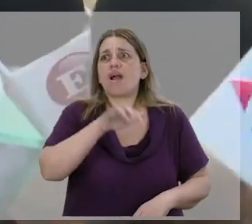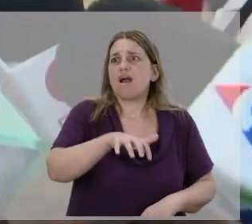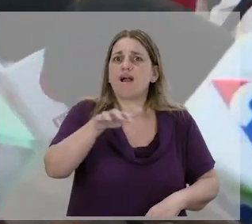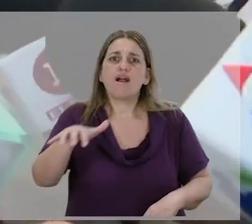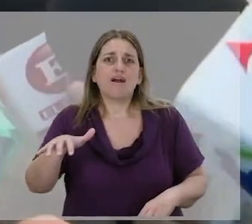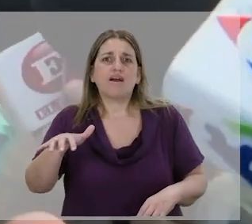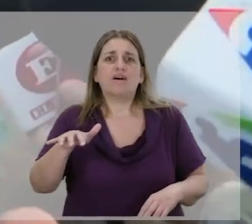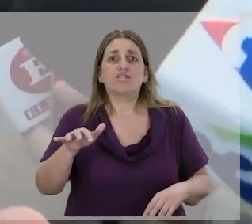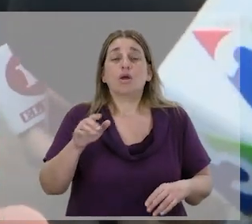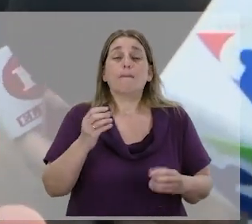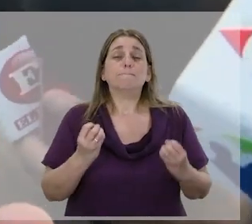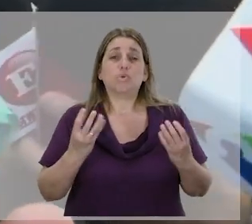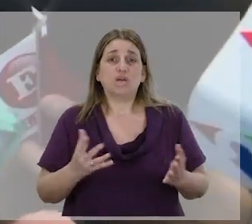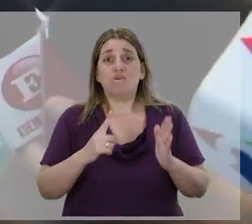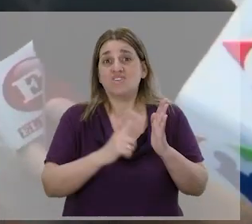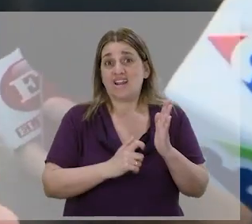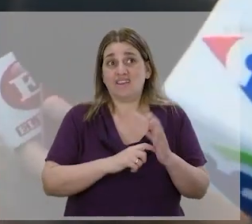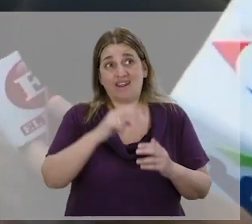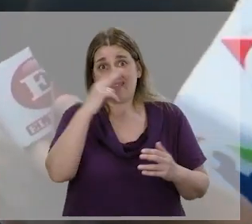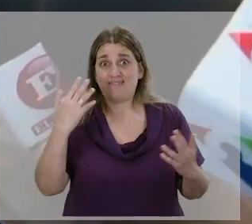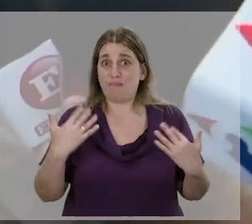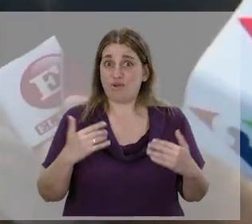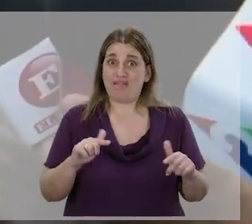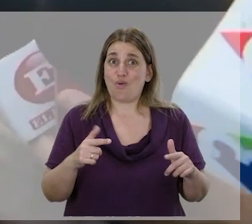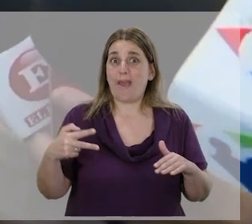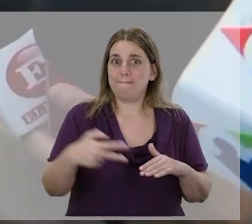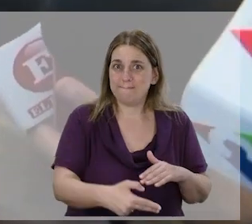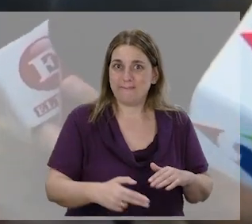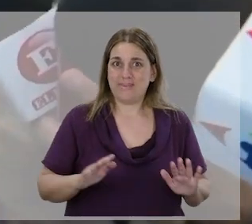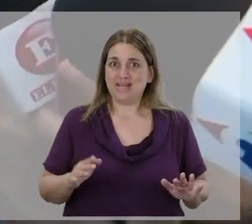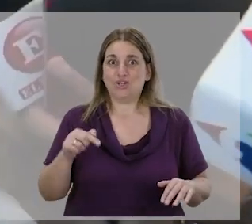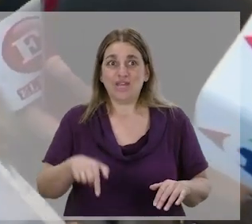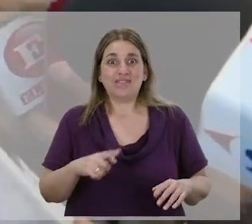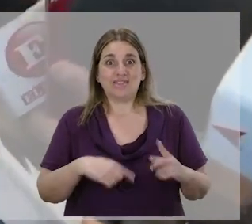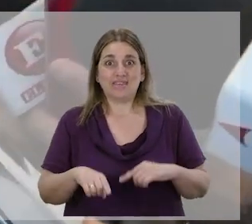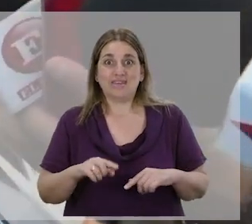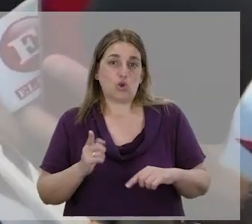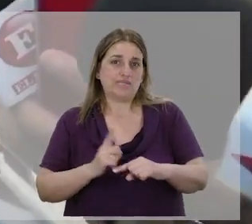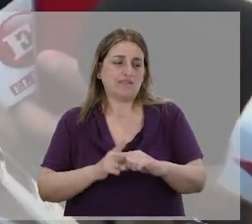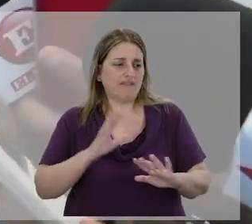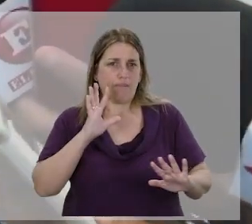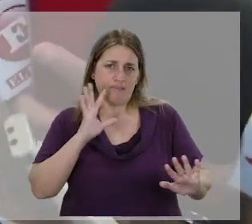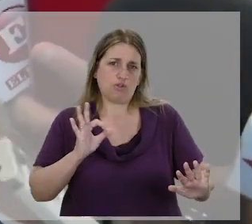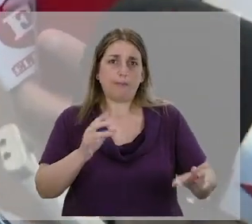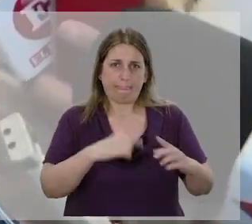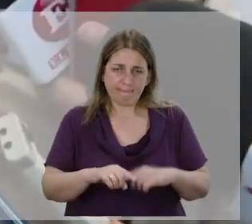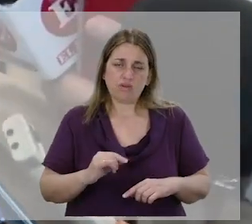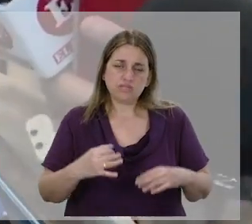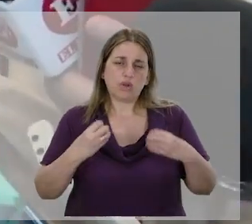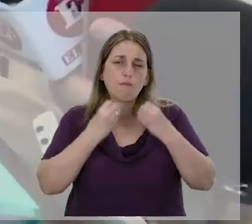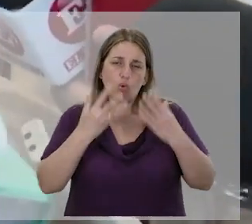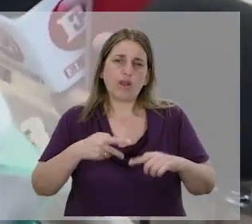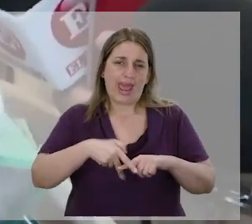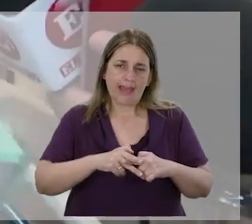vos, gracias porque o me fui a tal lado o me fui a tal otro, porque el alquiler de temporada sabemos que no tiene plazo, y otros. Este no